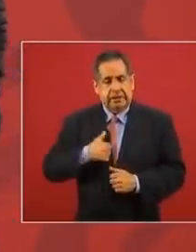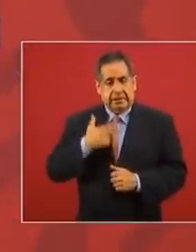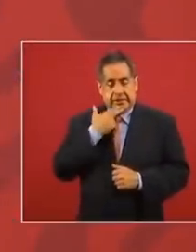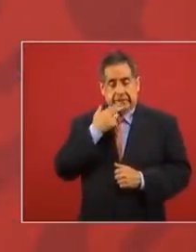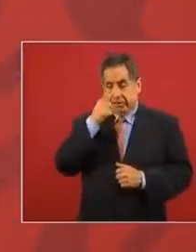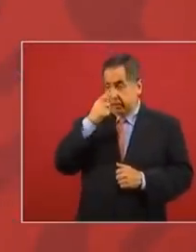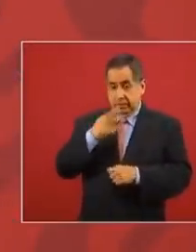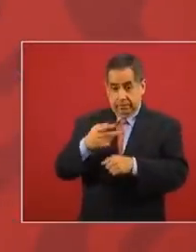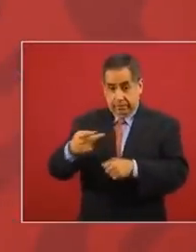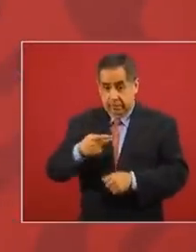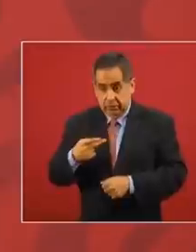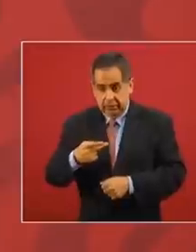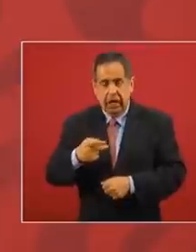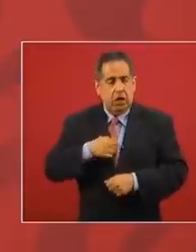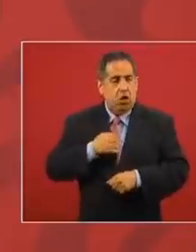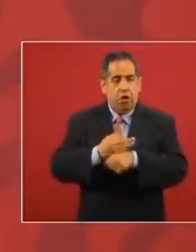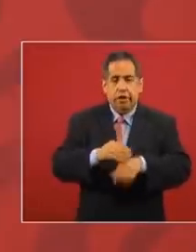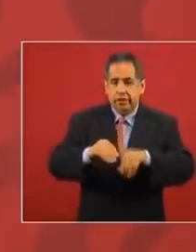que yo